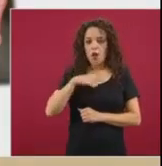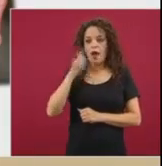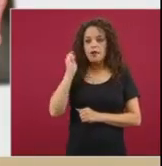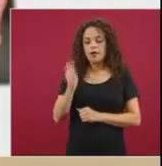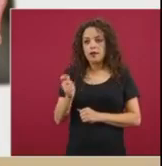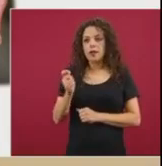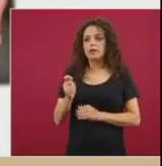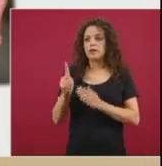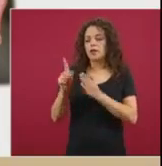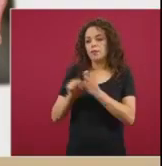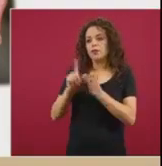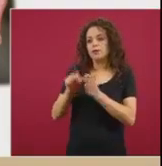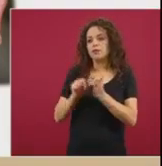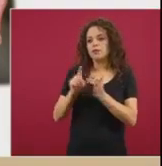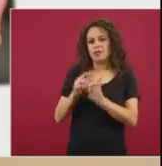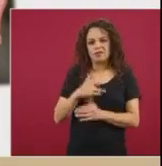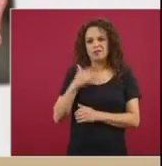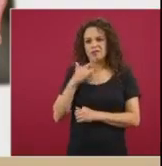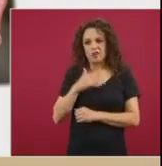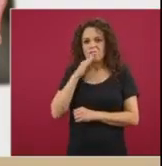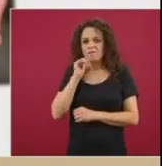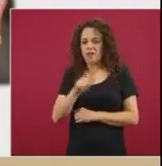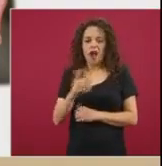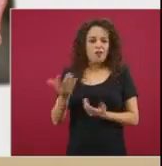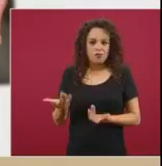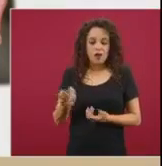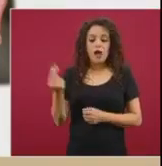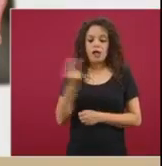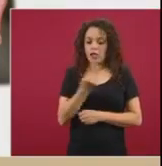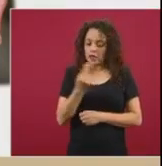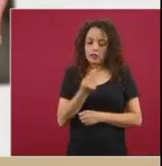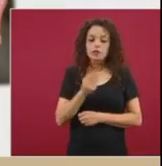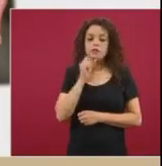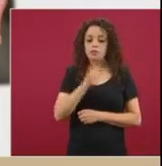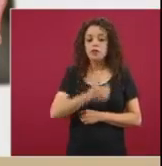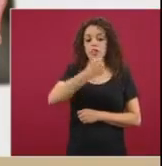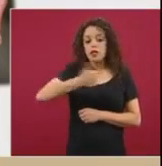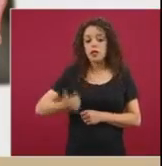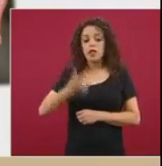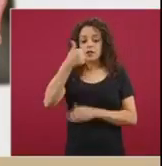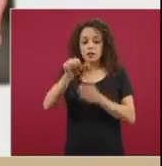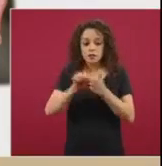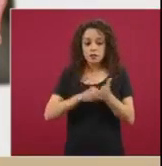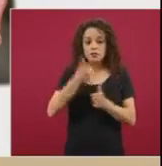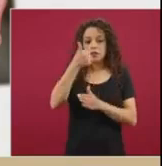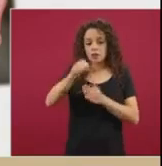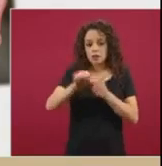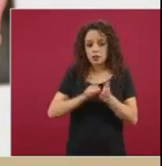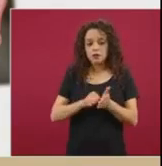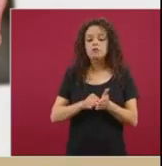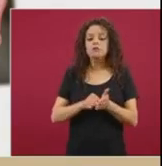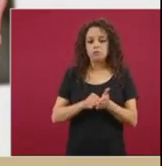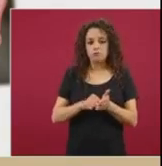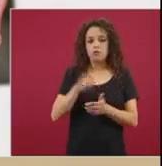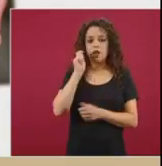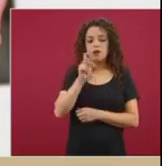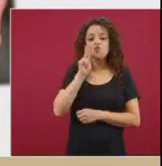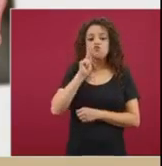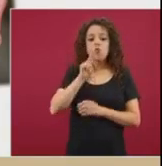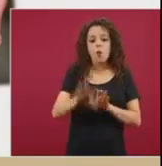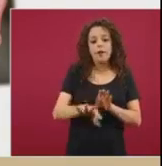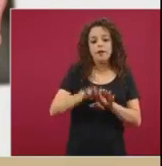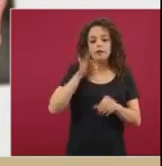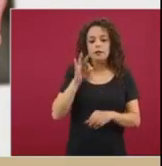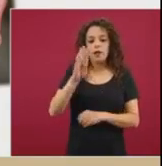mensual. Necesito hacerle la baciloscopía semestral también para ir viendo, sobre todo en los casos multibacilares, que hay una disminución o que